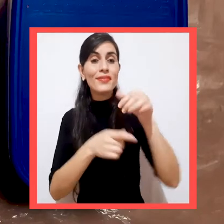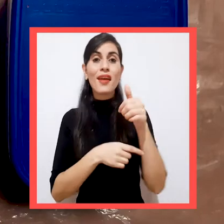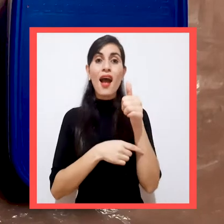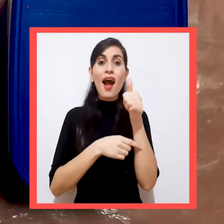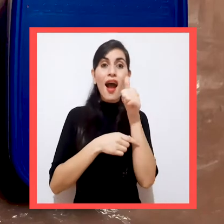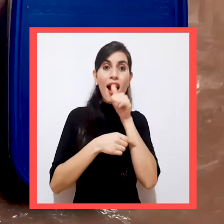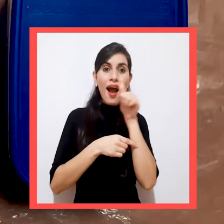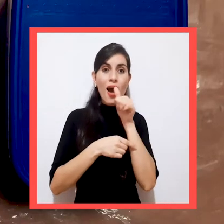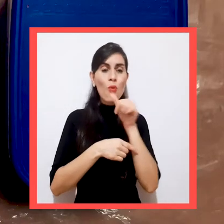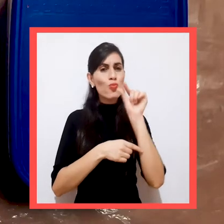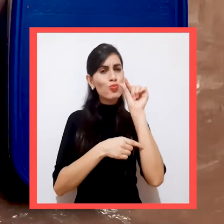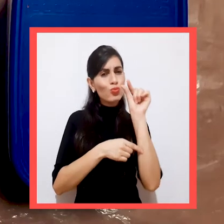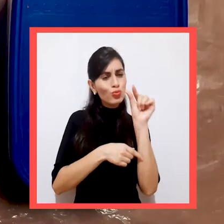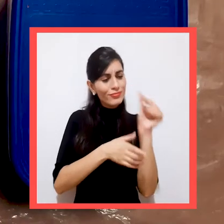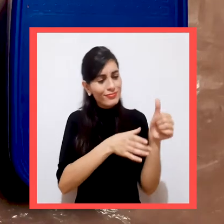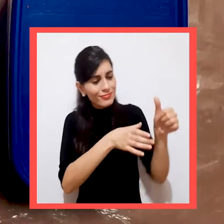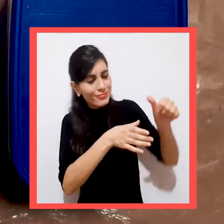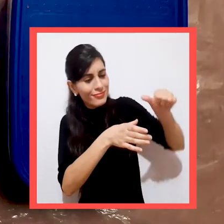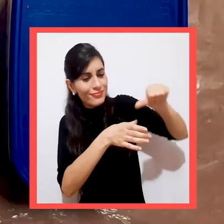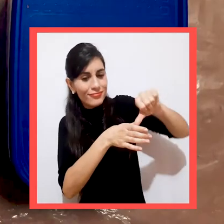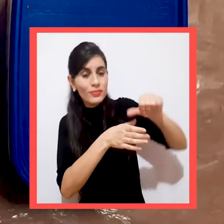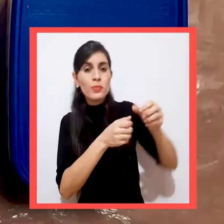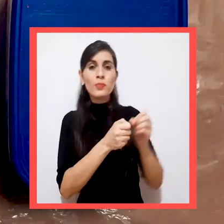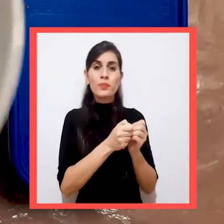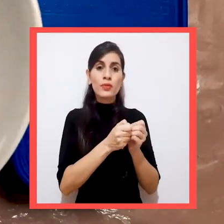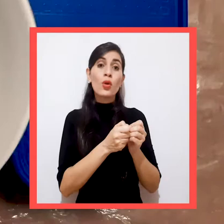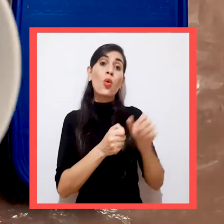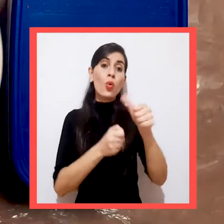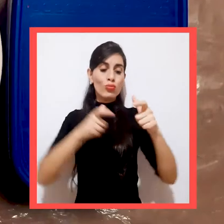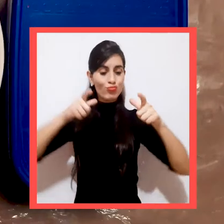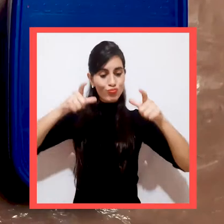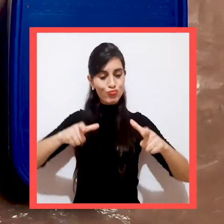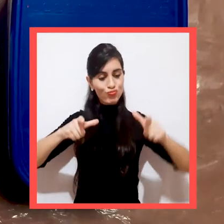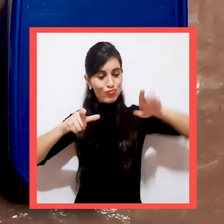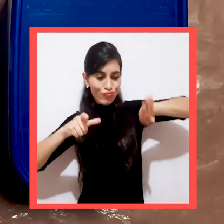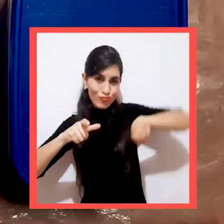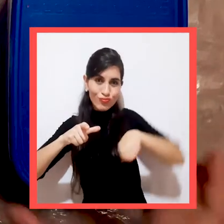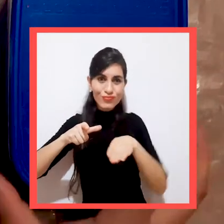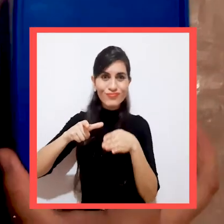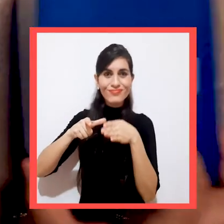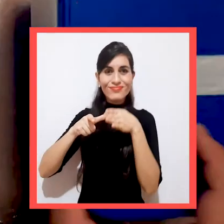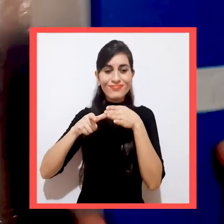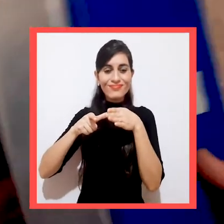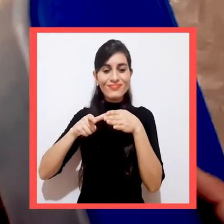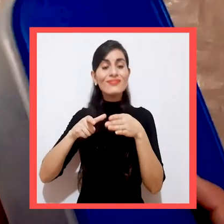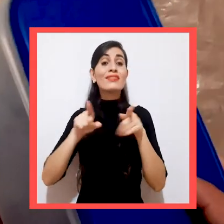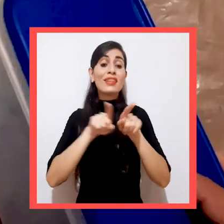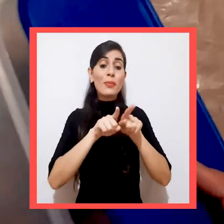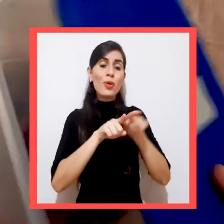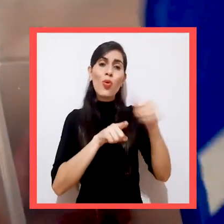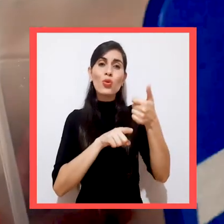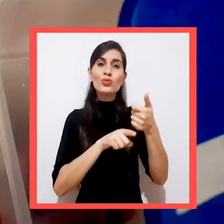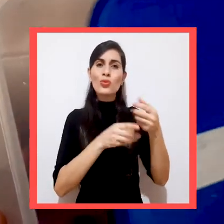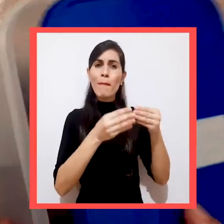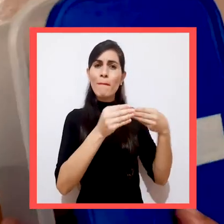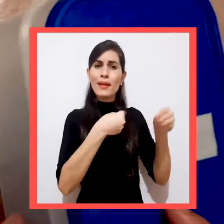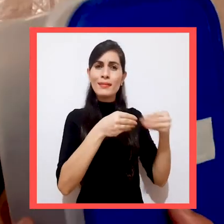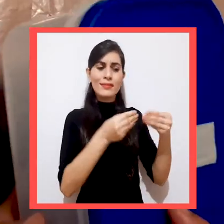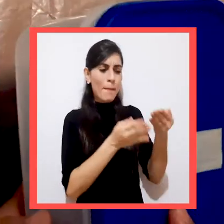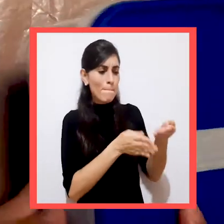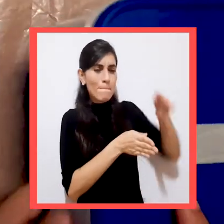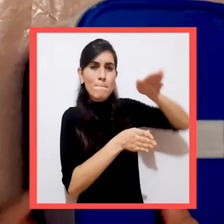un tercio de la taza, un recipiente o plato hondo, un recipiente hermético